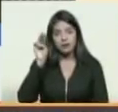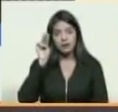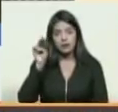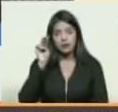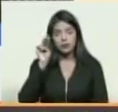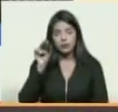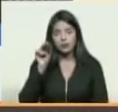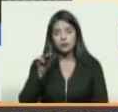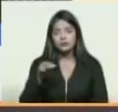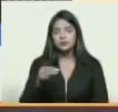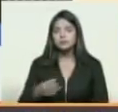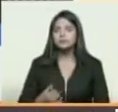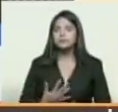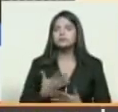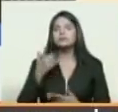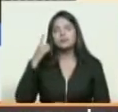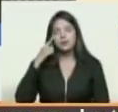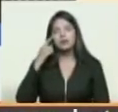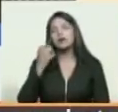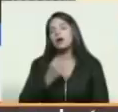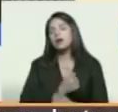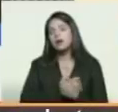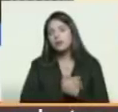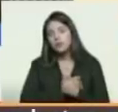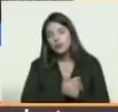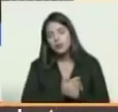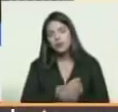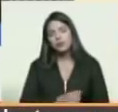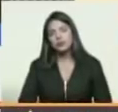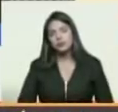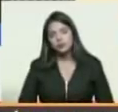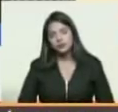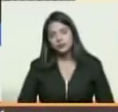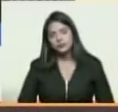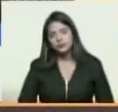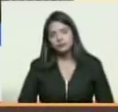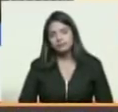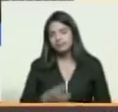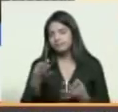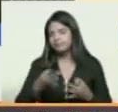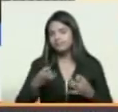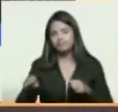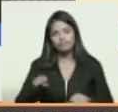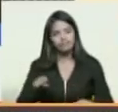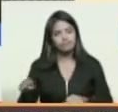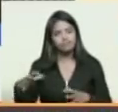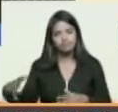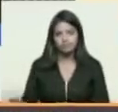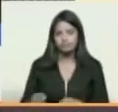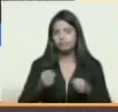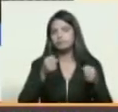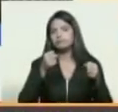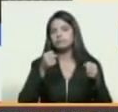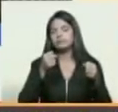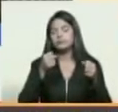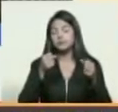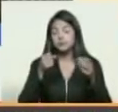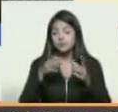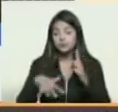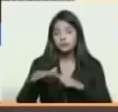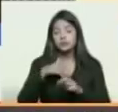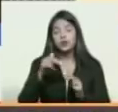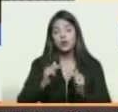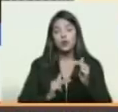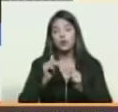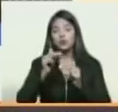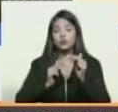maestras impregnados de la pedagogía del amor, en movimiento permanente para rescatar, recrear,